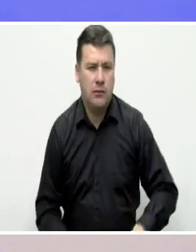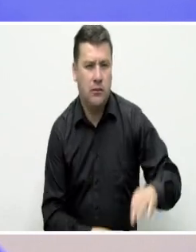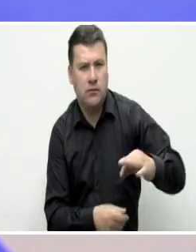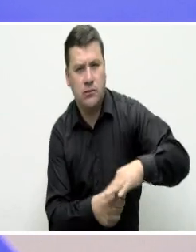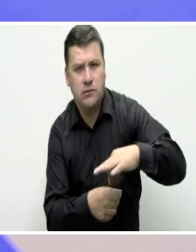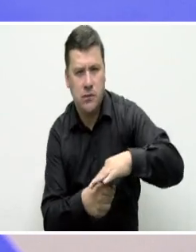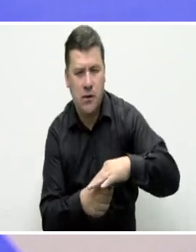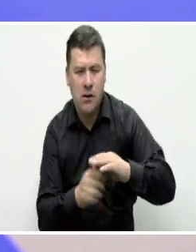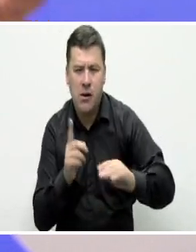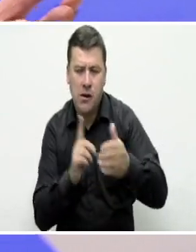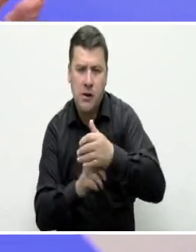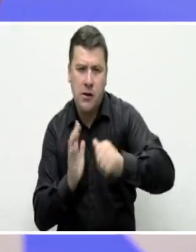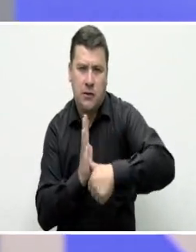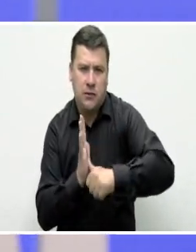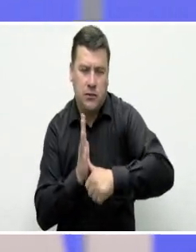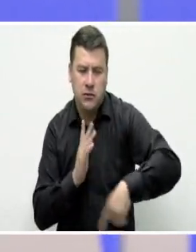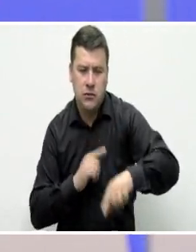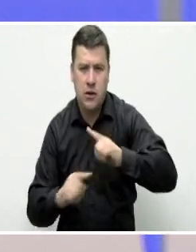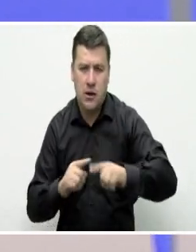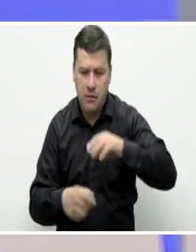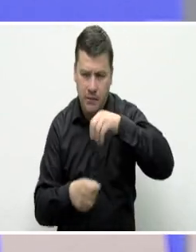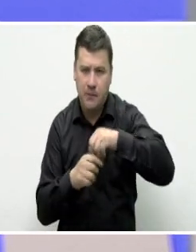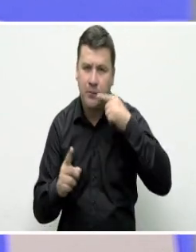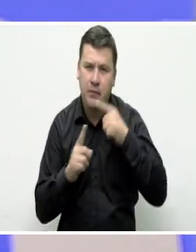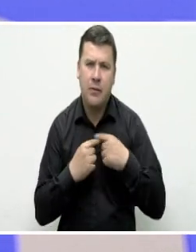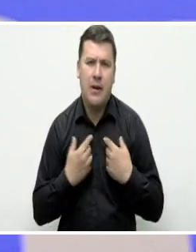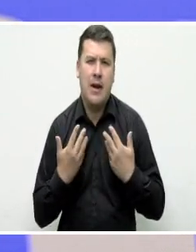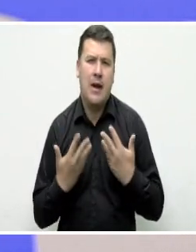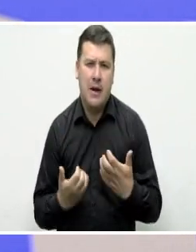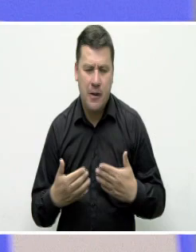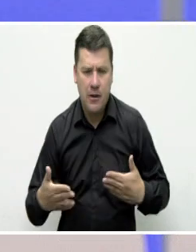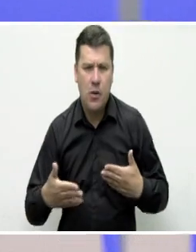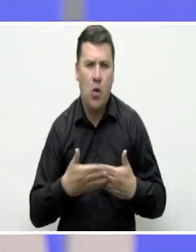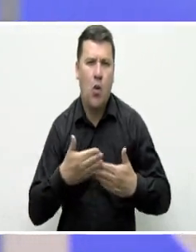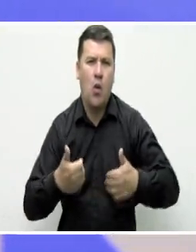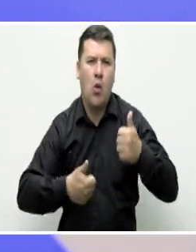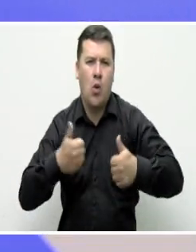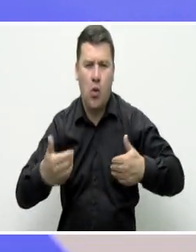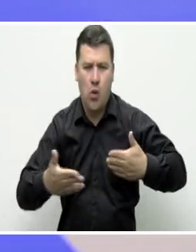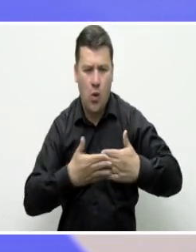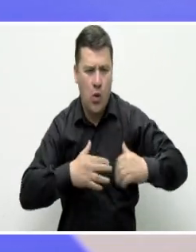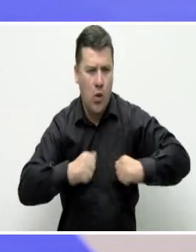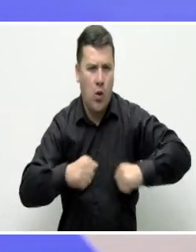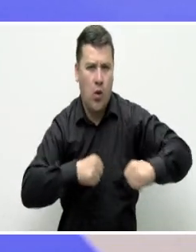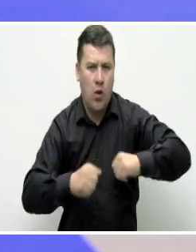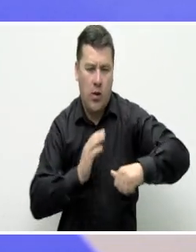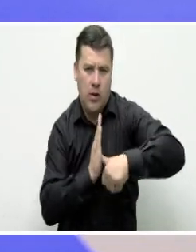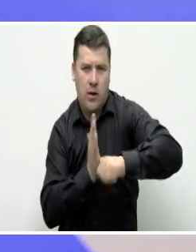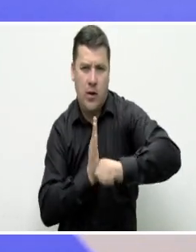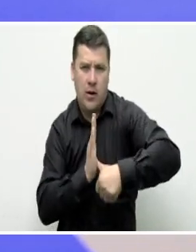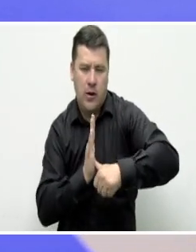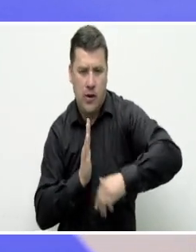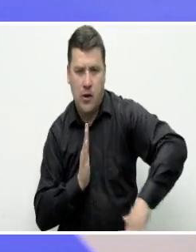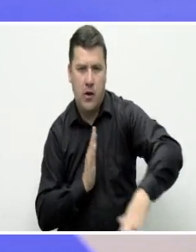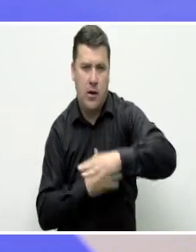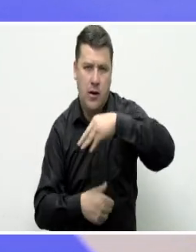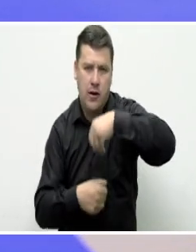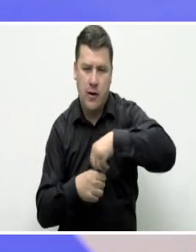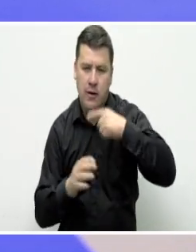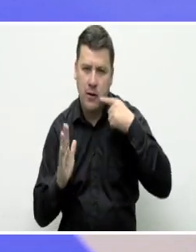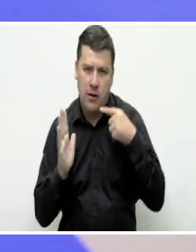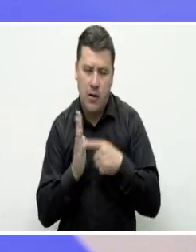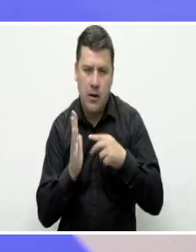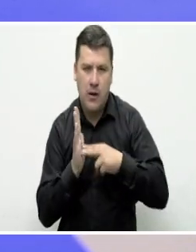electorales, de identificación y administrativos. Y queremos mostrarles cuál fue el desempeño de la registraduría con relación a